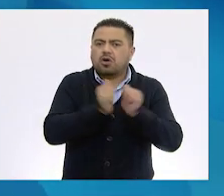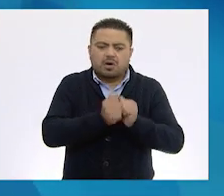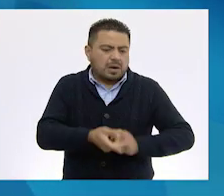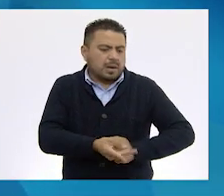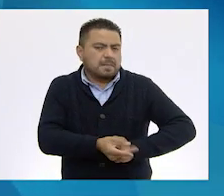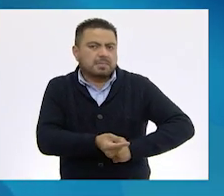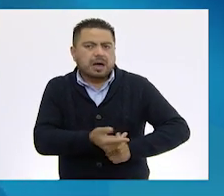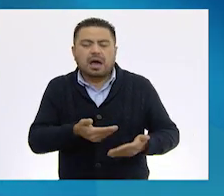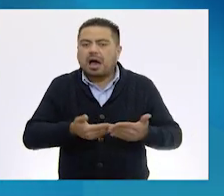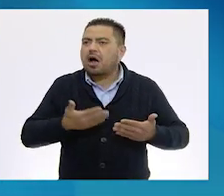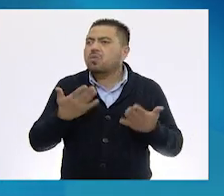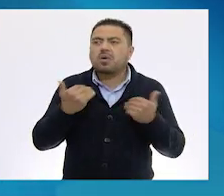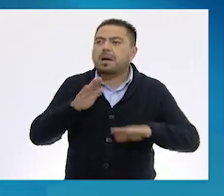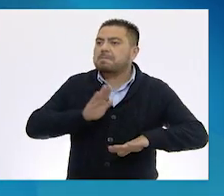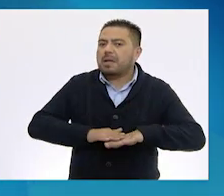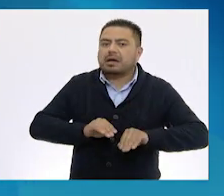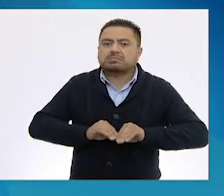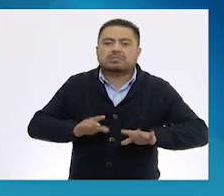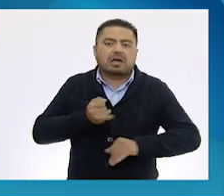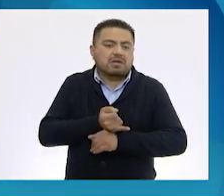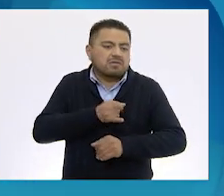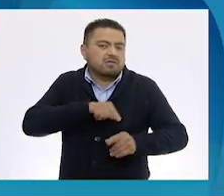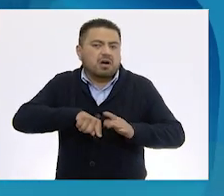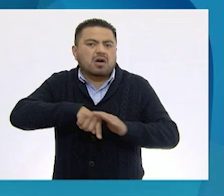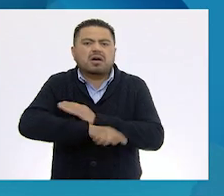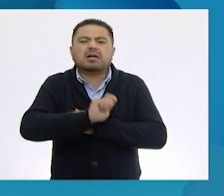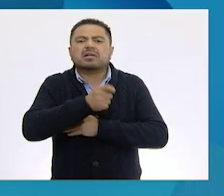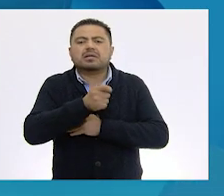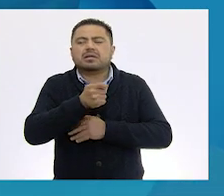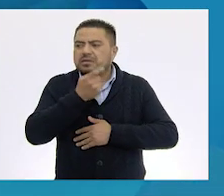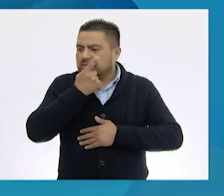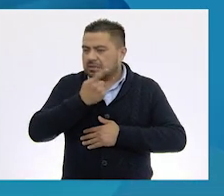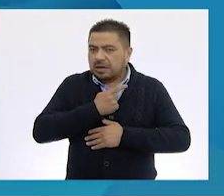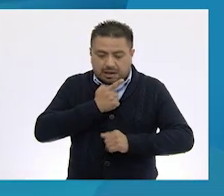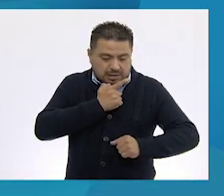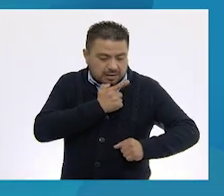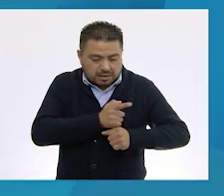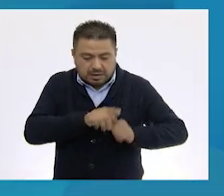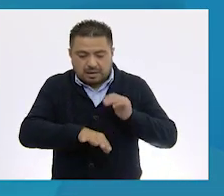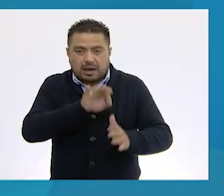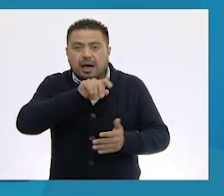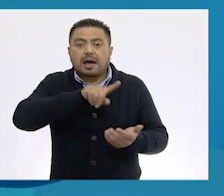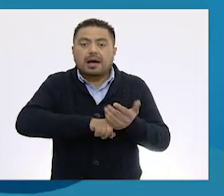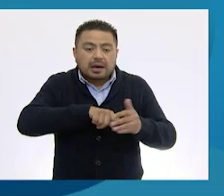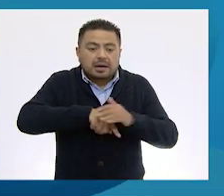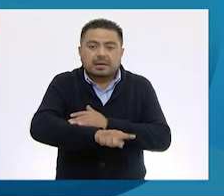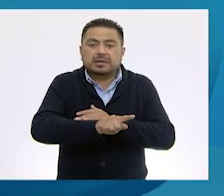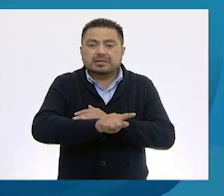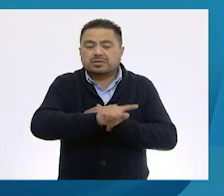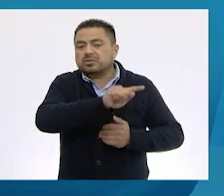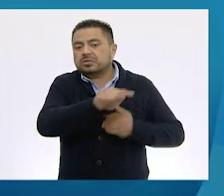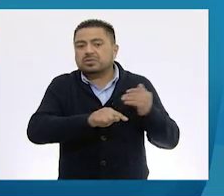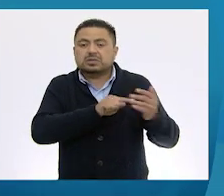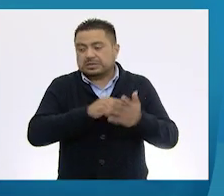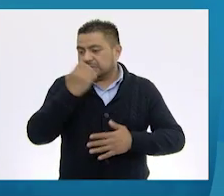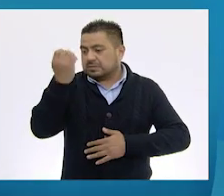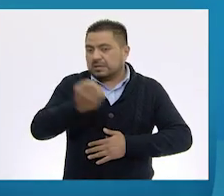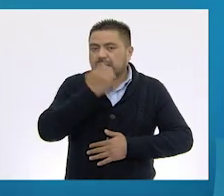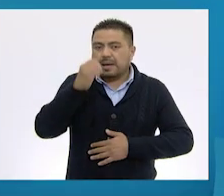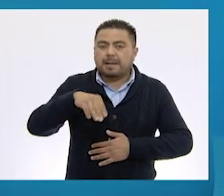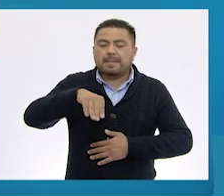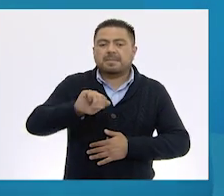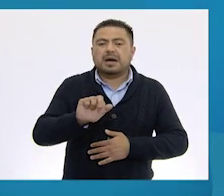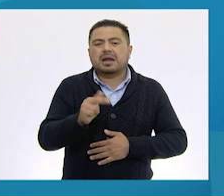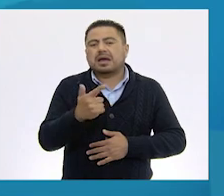Por el momento ya no tenemos más detalles. Sí, tenemos una información que indica que el hallazgo ocurrió dentro de las instalaciones de la escuela